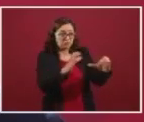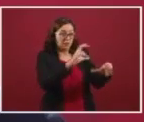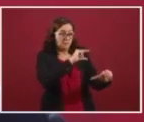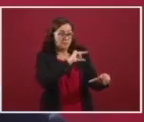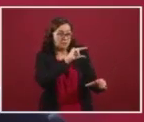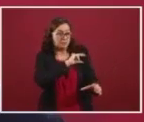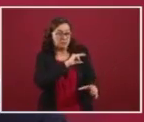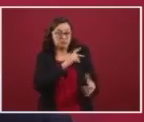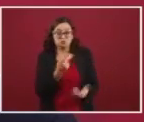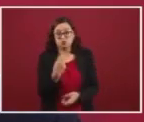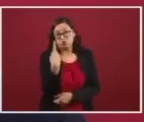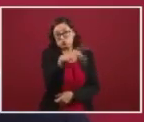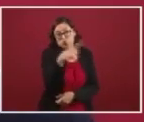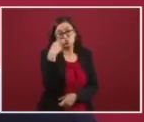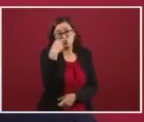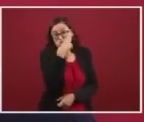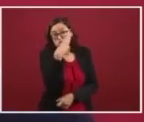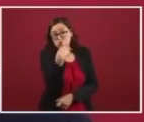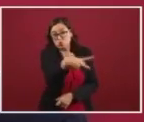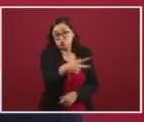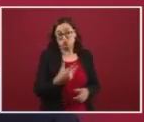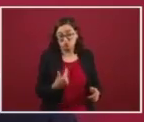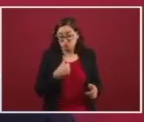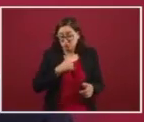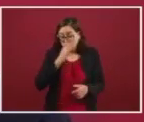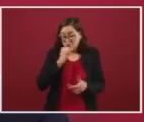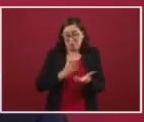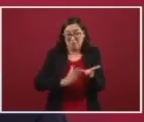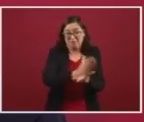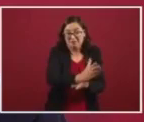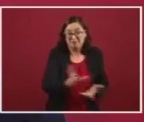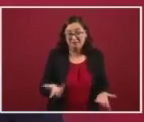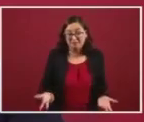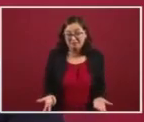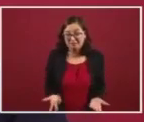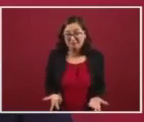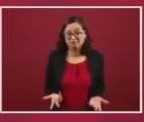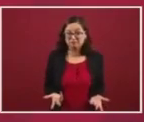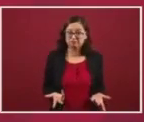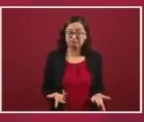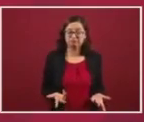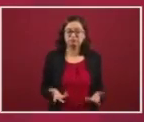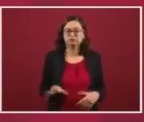el cumplimiento de ese compromiso. ¿Por qué?